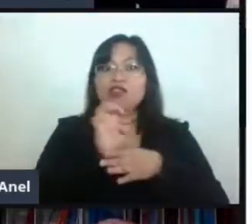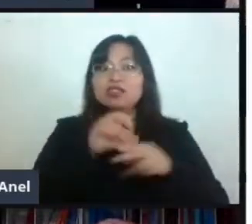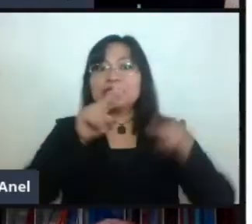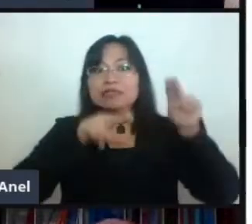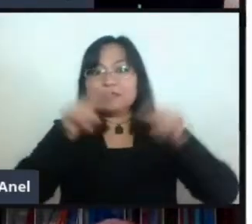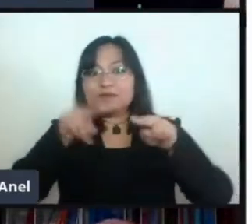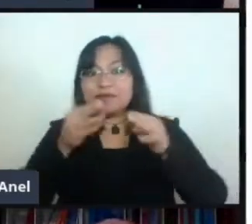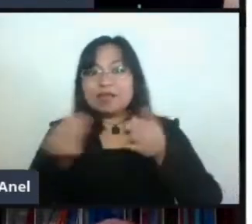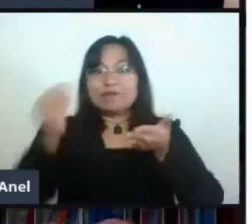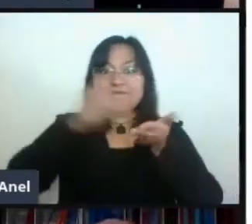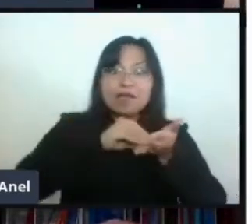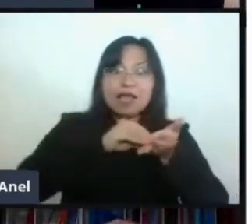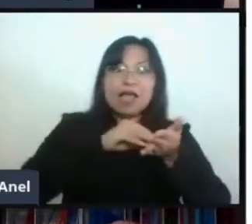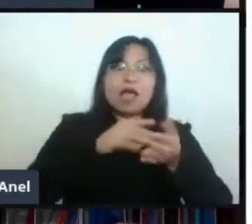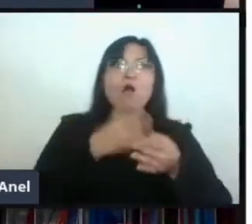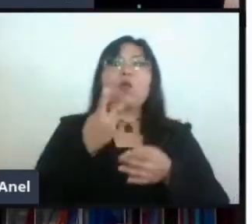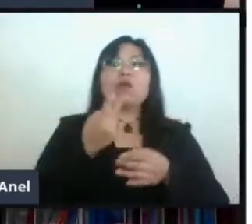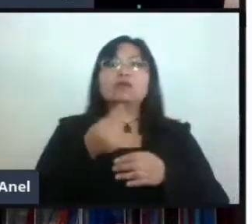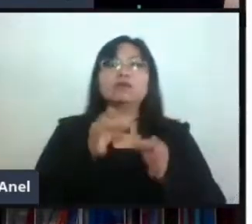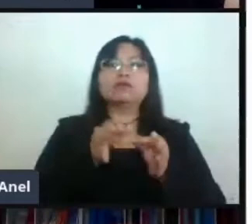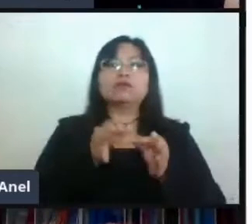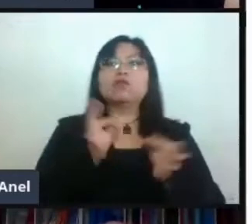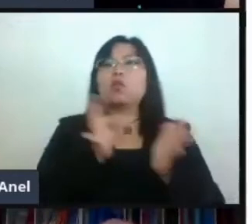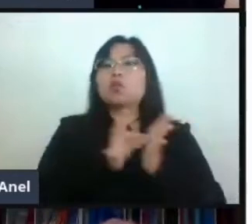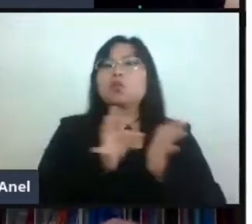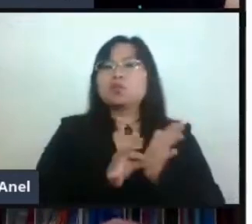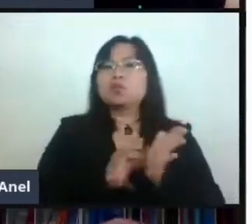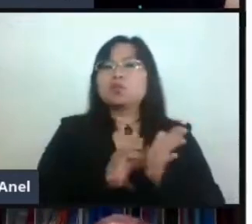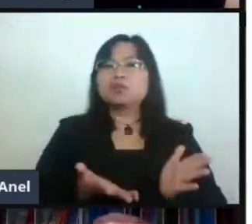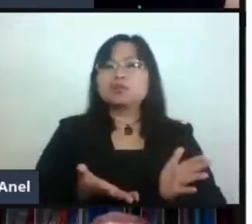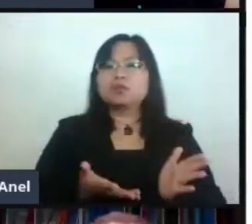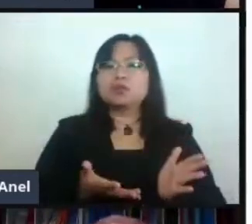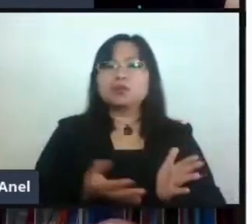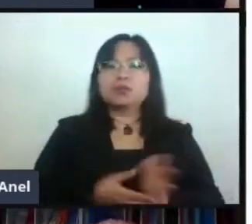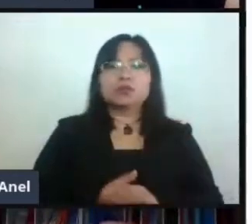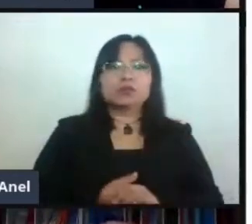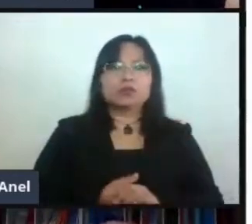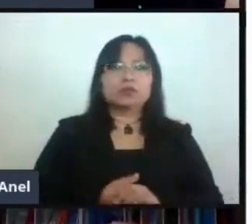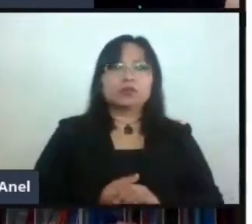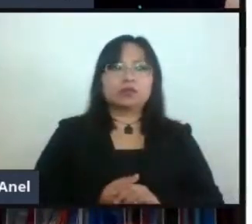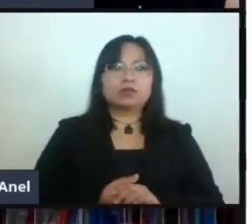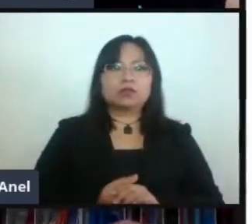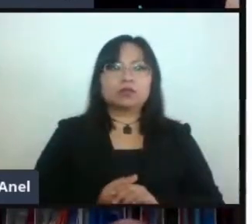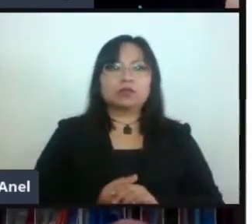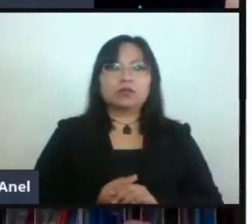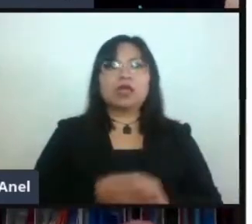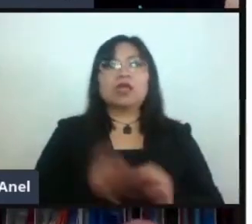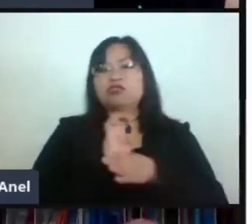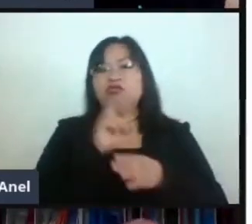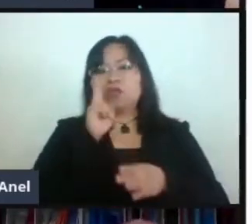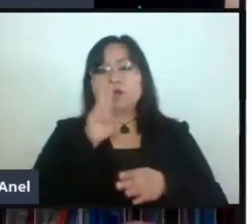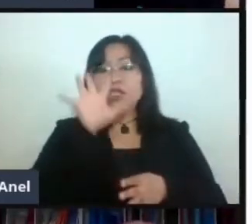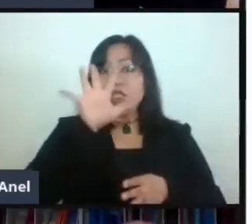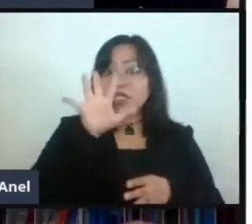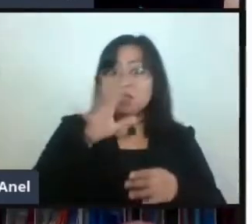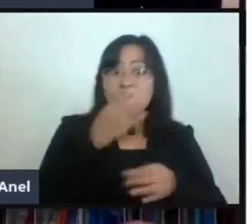los cuenta de atrás para adelante y está haciendo el conteo y siempre dice que es 5 y en efecto son 5 elementos, el niño ya